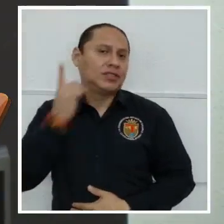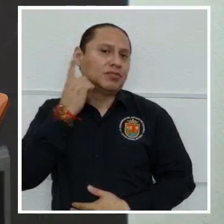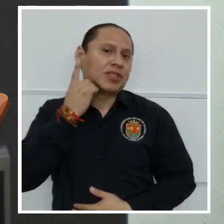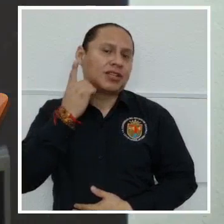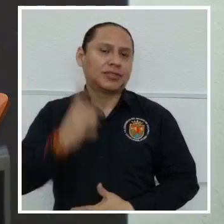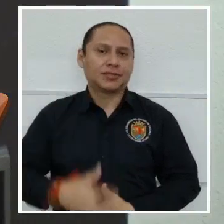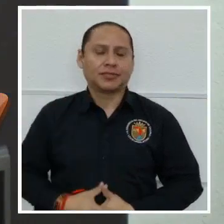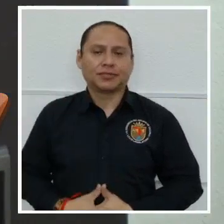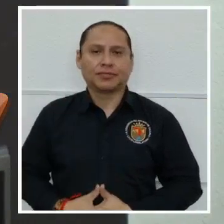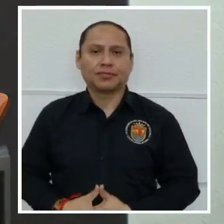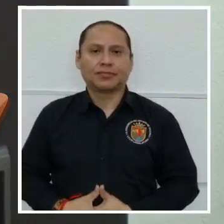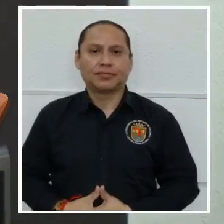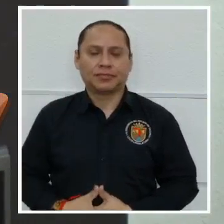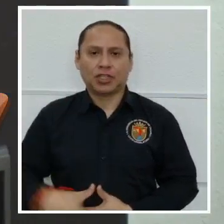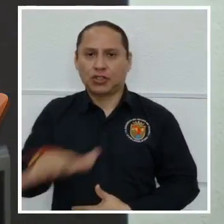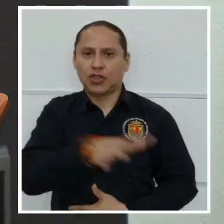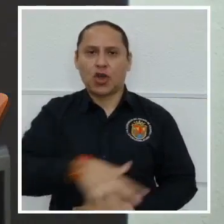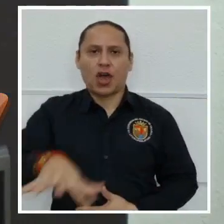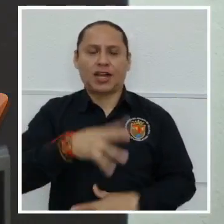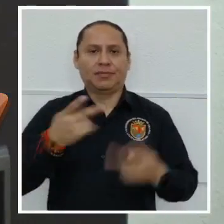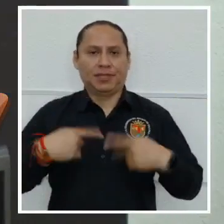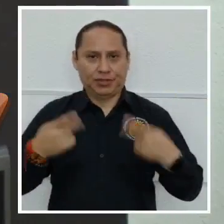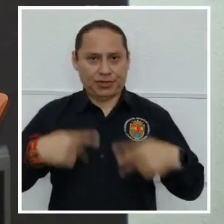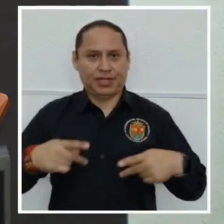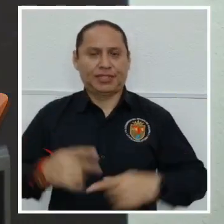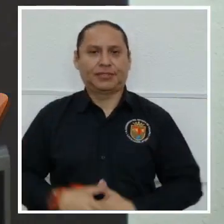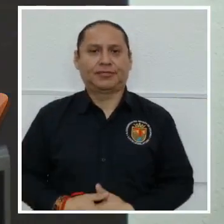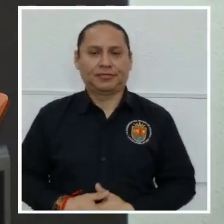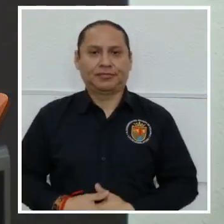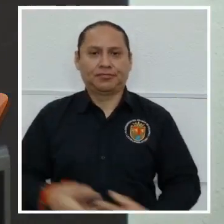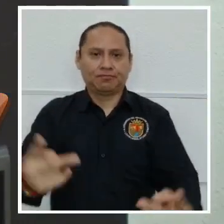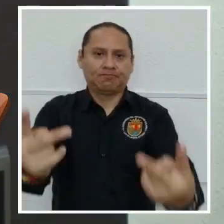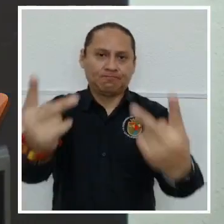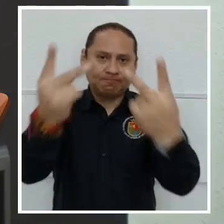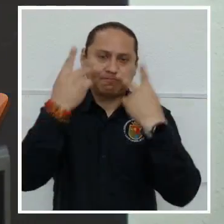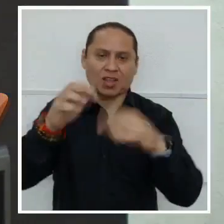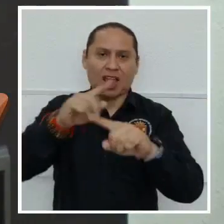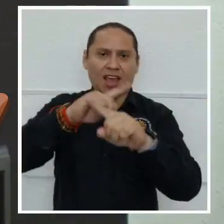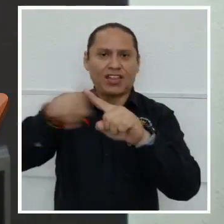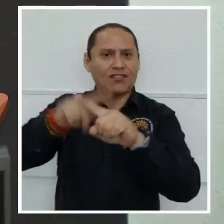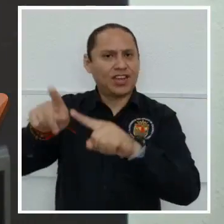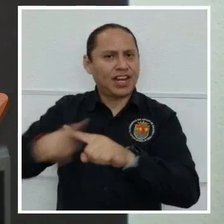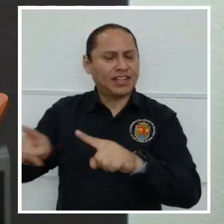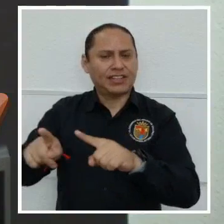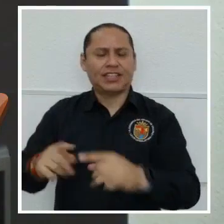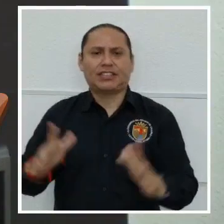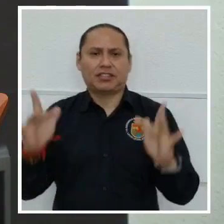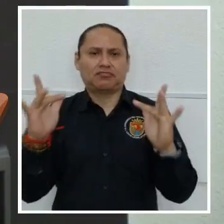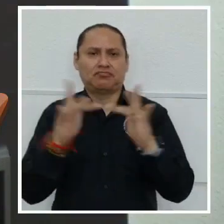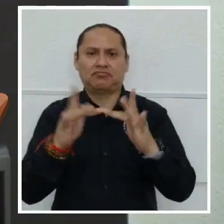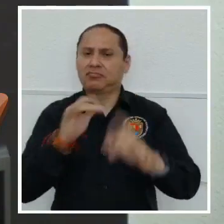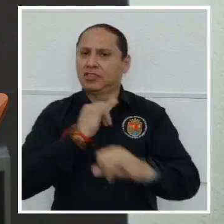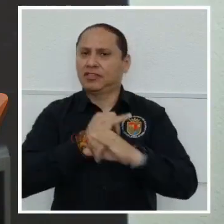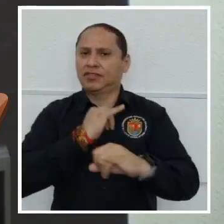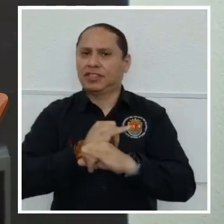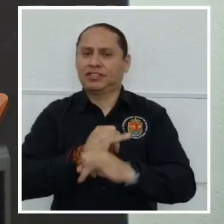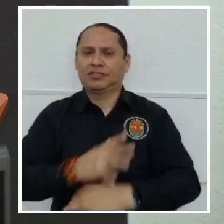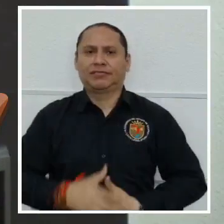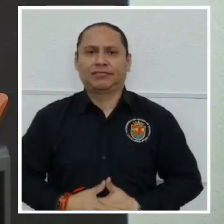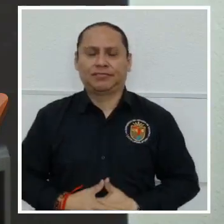diputados al pueblo de Chiapas a quienes nos siguen por los diferentes medios